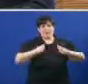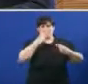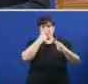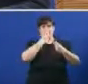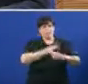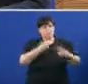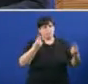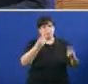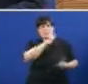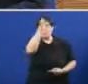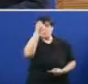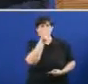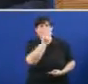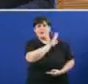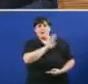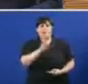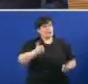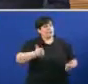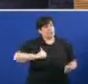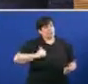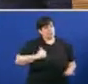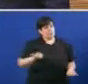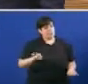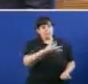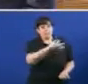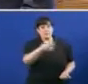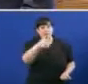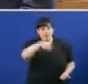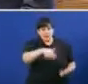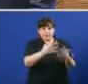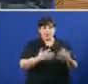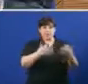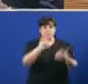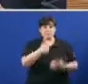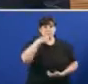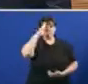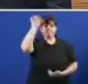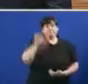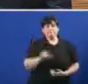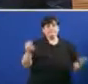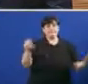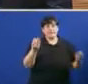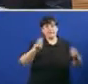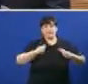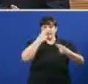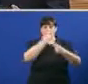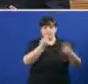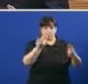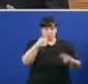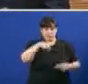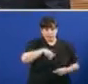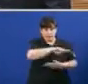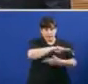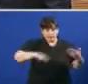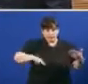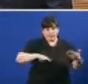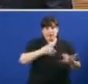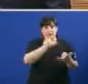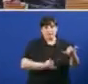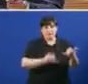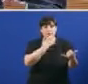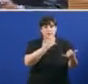certo que eu tiven que escoitar neste Parlamento, e están as actas, os maiores ataques á sanidade pública do país. Que os médicos daban altas a